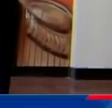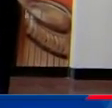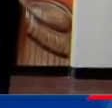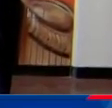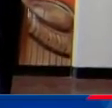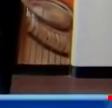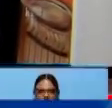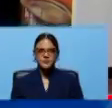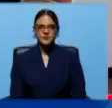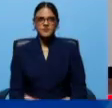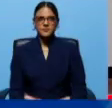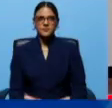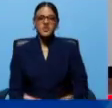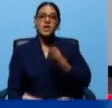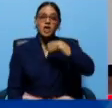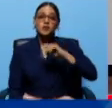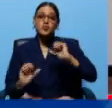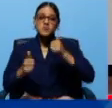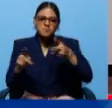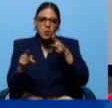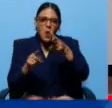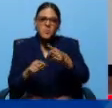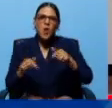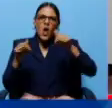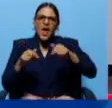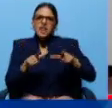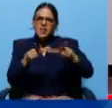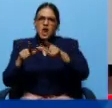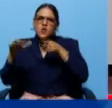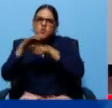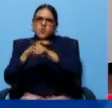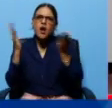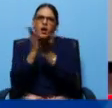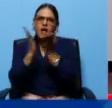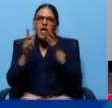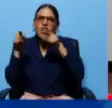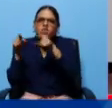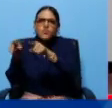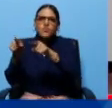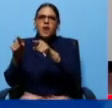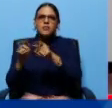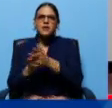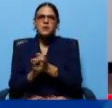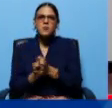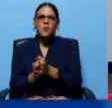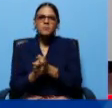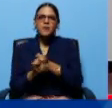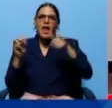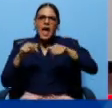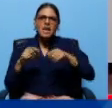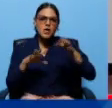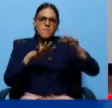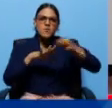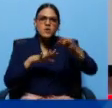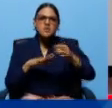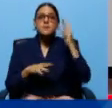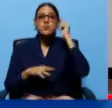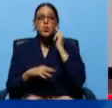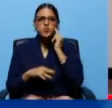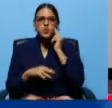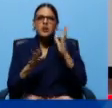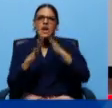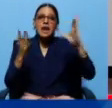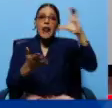2024-2025. Y nos vinimos a inaugurar este complejo educativo acá en el municipio Sucre de la